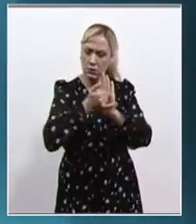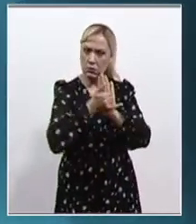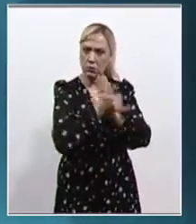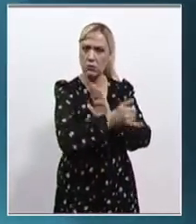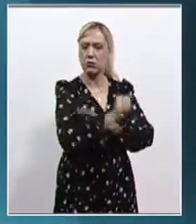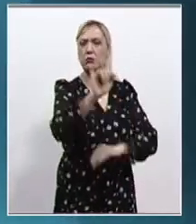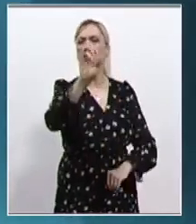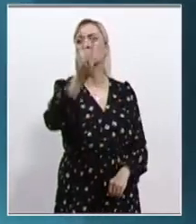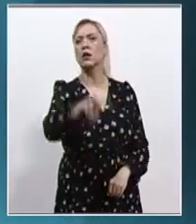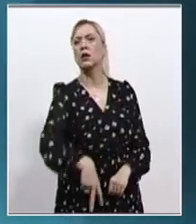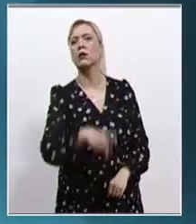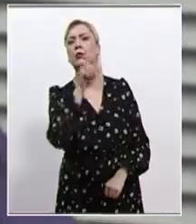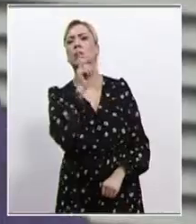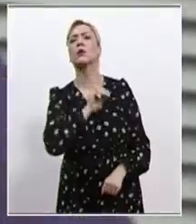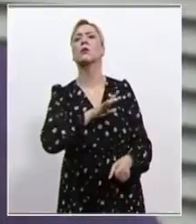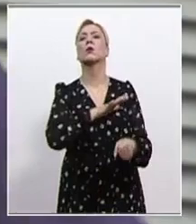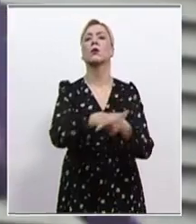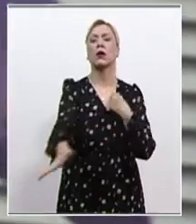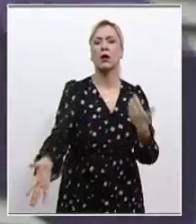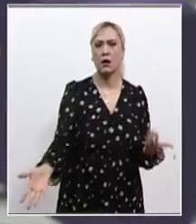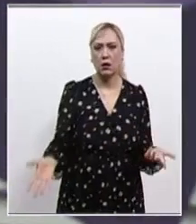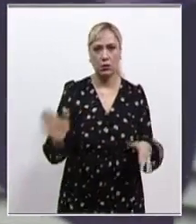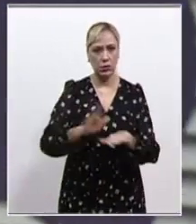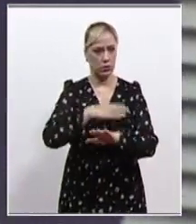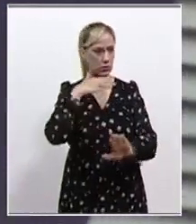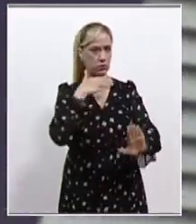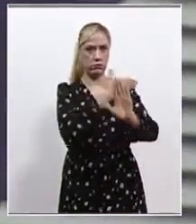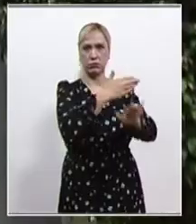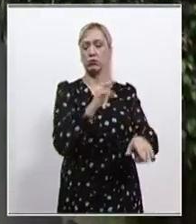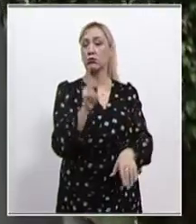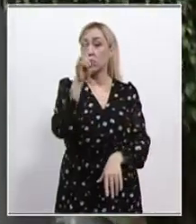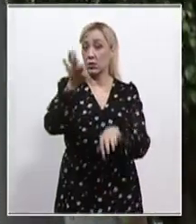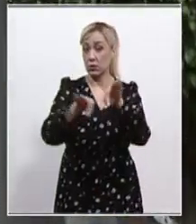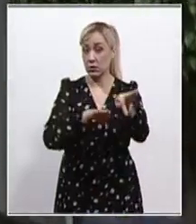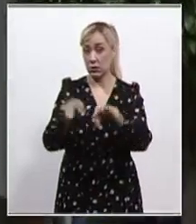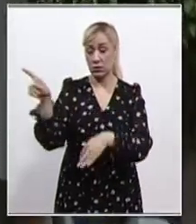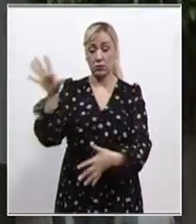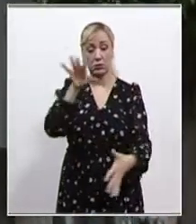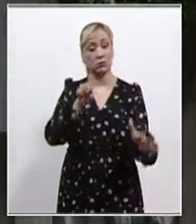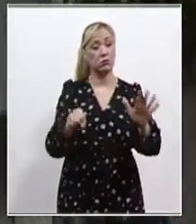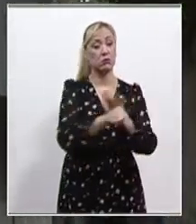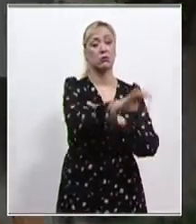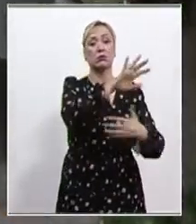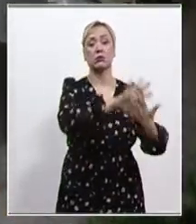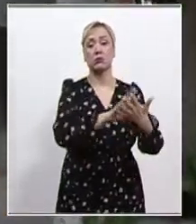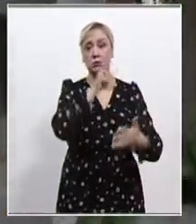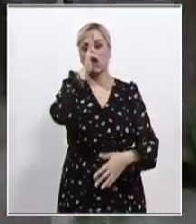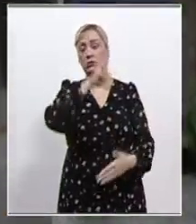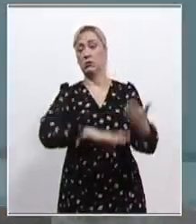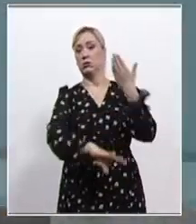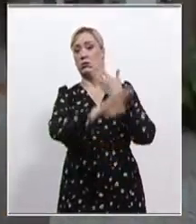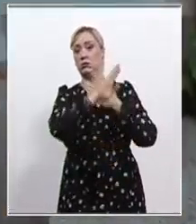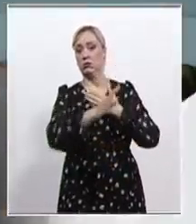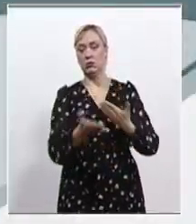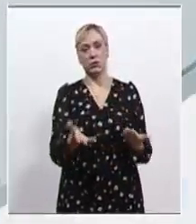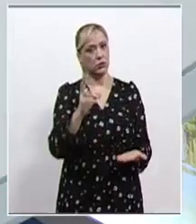a su función, así como que la Fiscalía General de la República investigue los hechos de tortura.